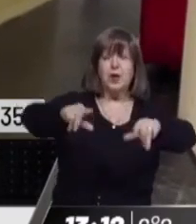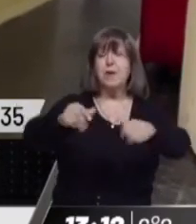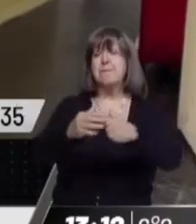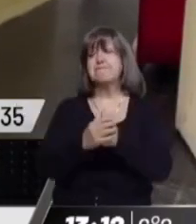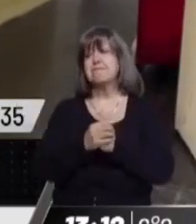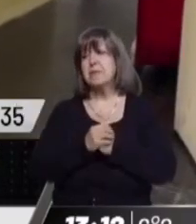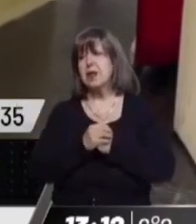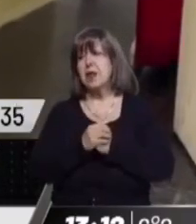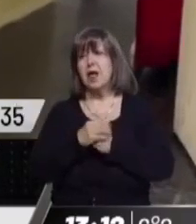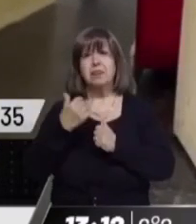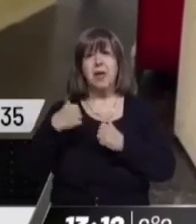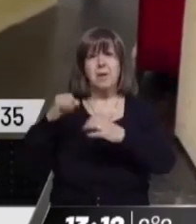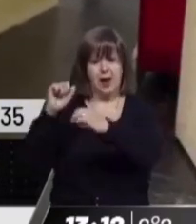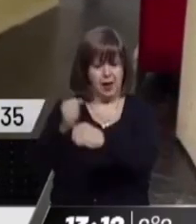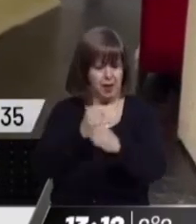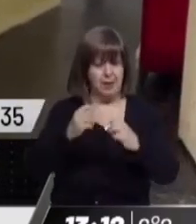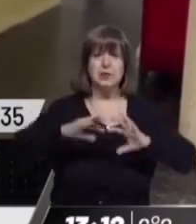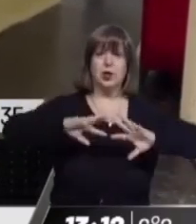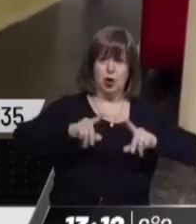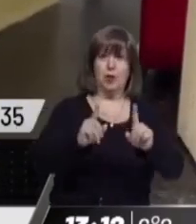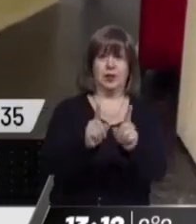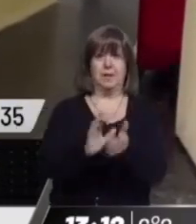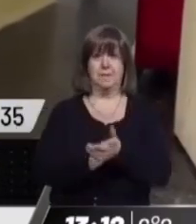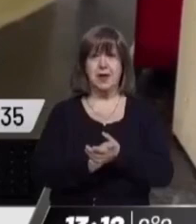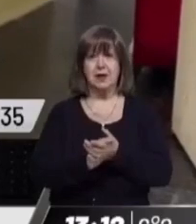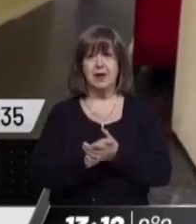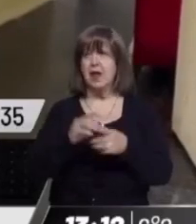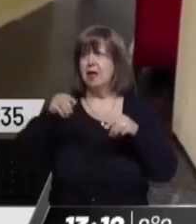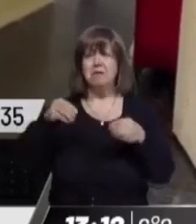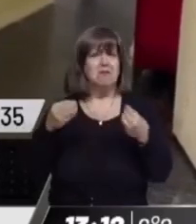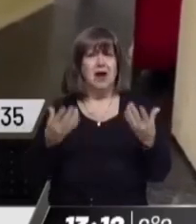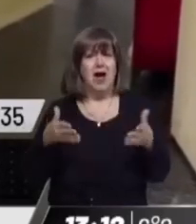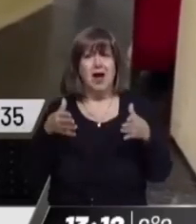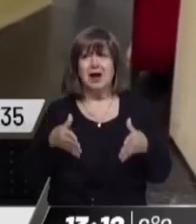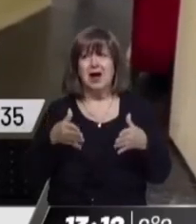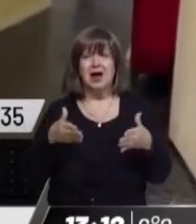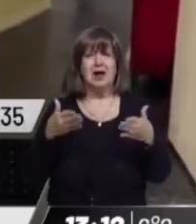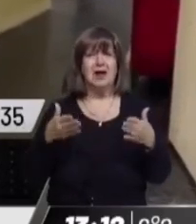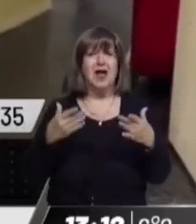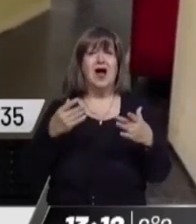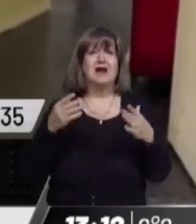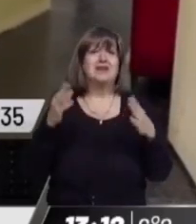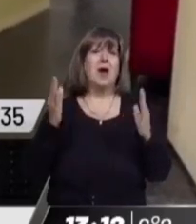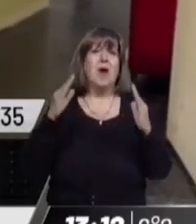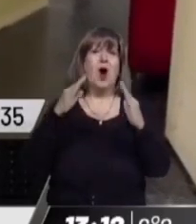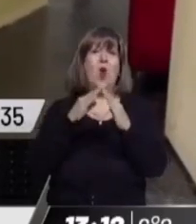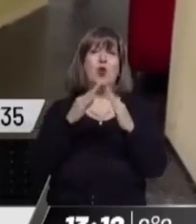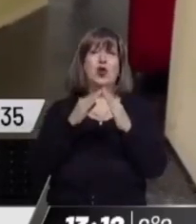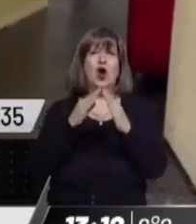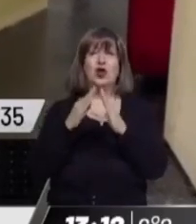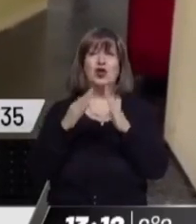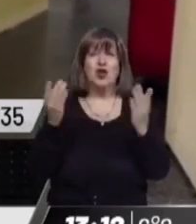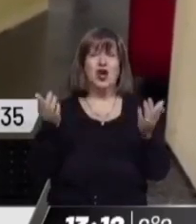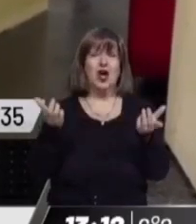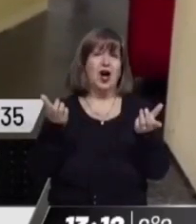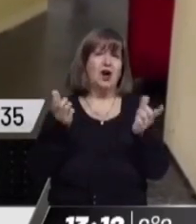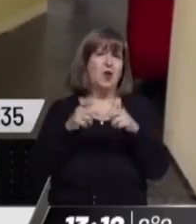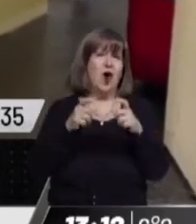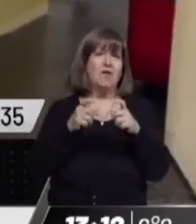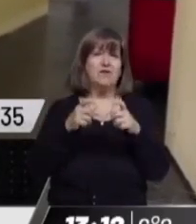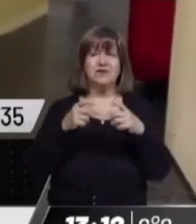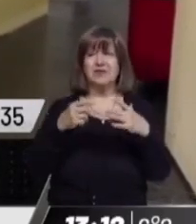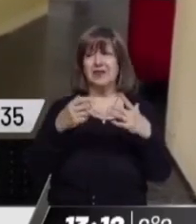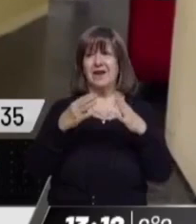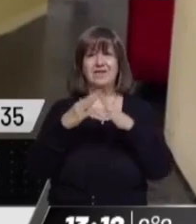es importante para toda la comunidad de la zona, porque acá se realizan diversas actividades, fútbol, boxeo,